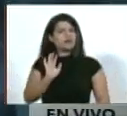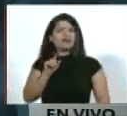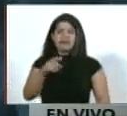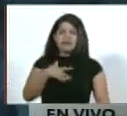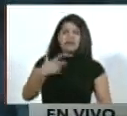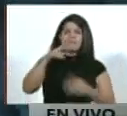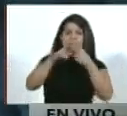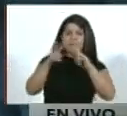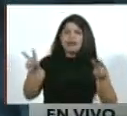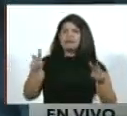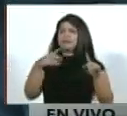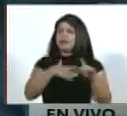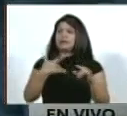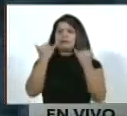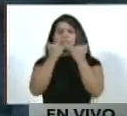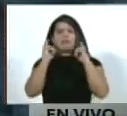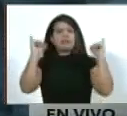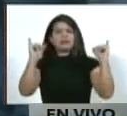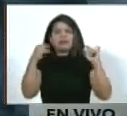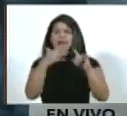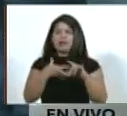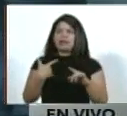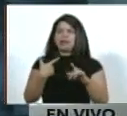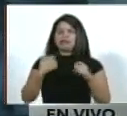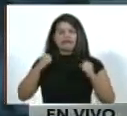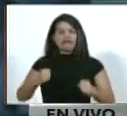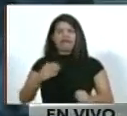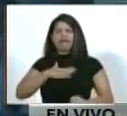paz, de independencia, de soberanía.